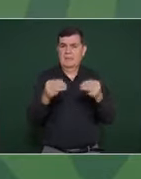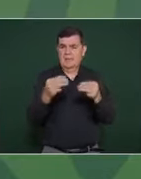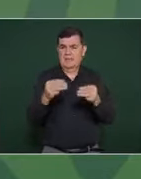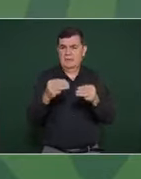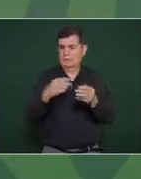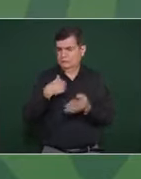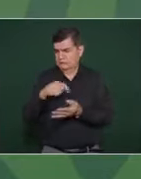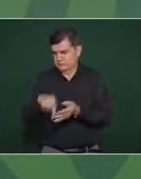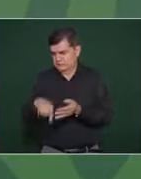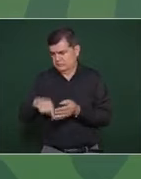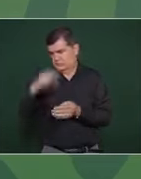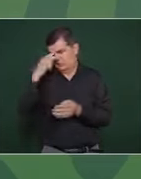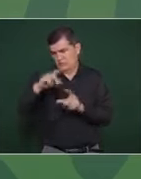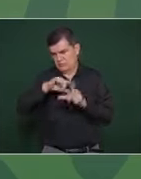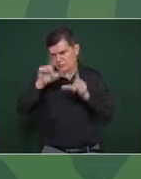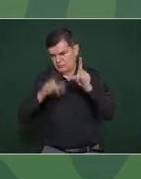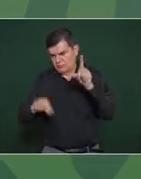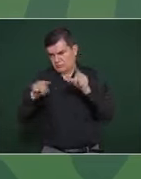nacional ya